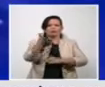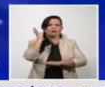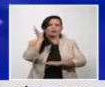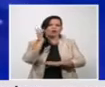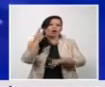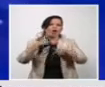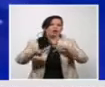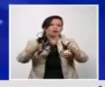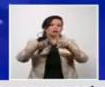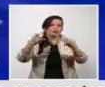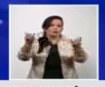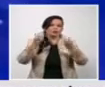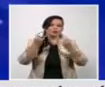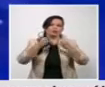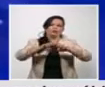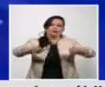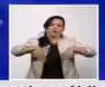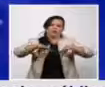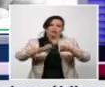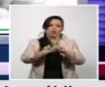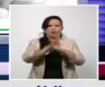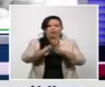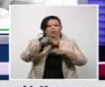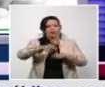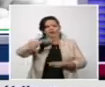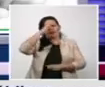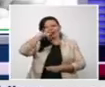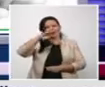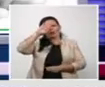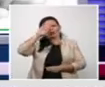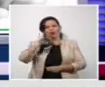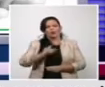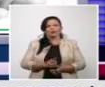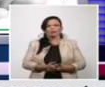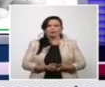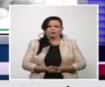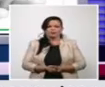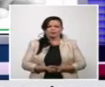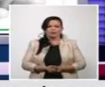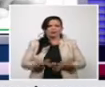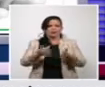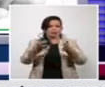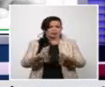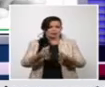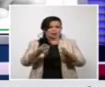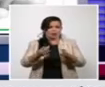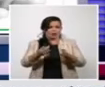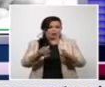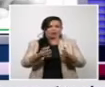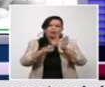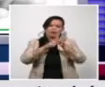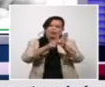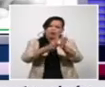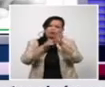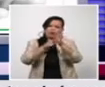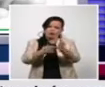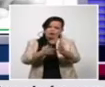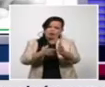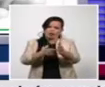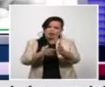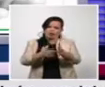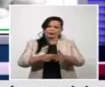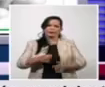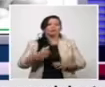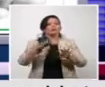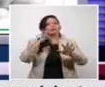el comportamiento de la COVID-19 en Cuba y el resto del mundo. A esta hora siempre dejarle saber nuestro mensaje de